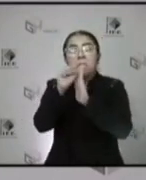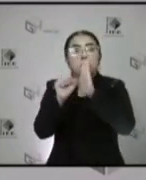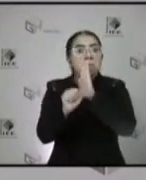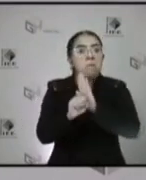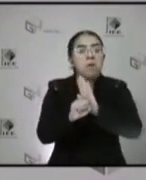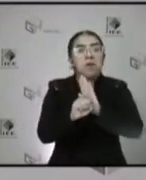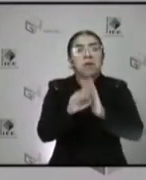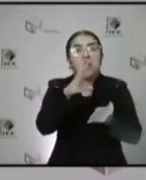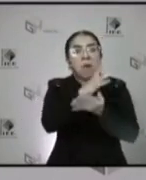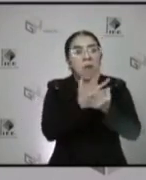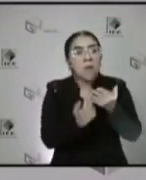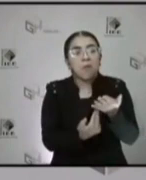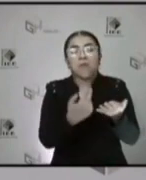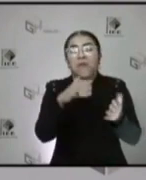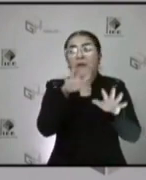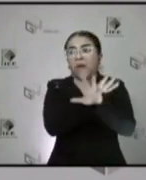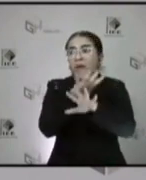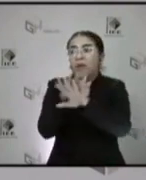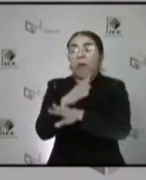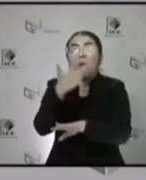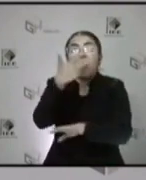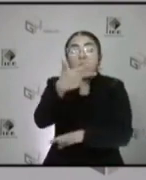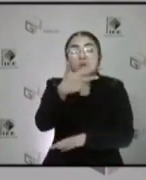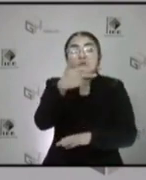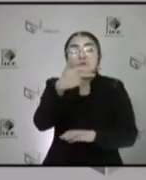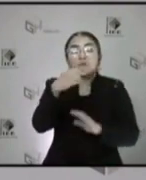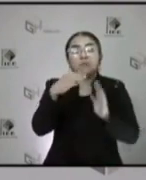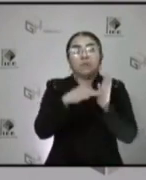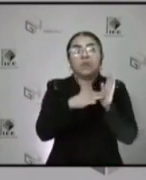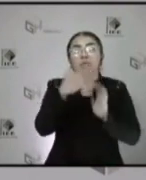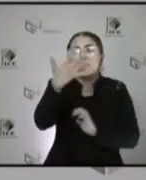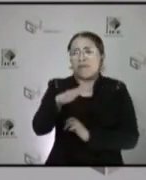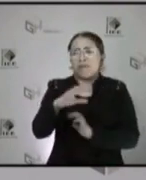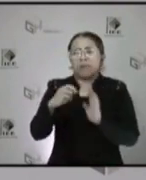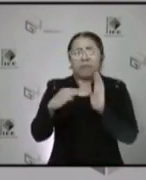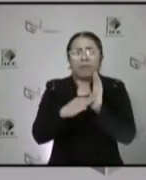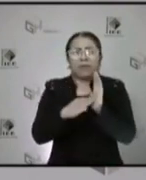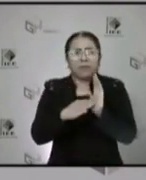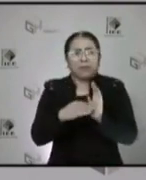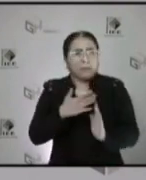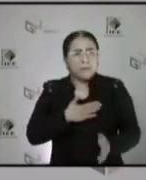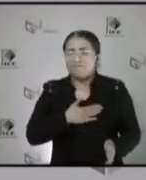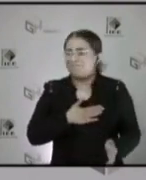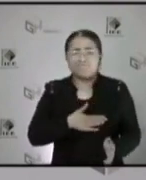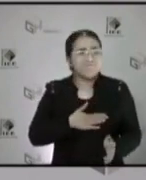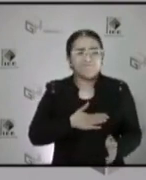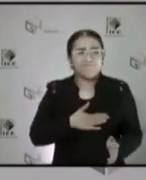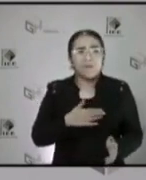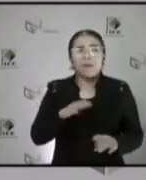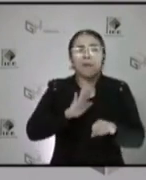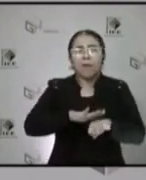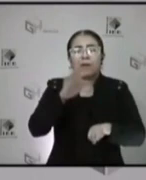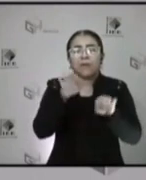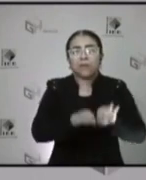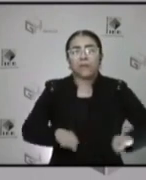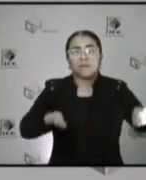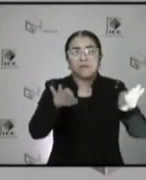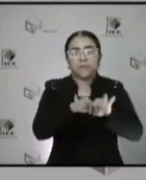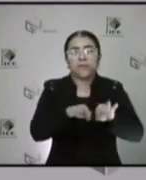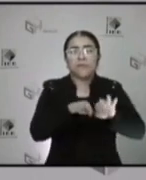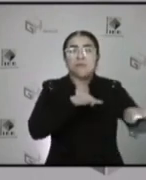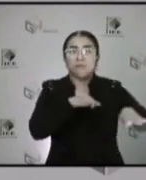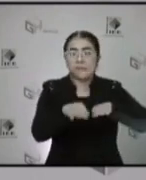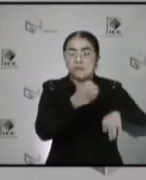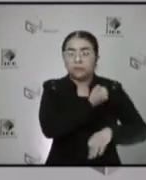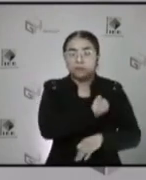pueda estar ahí, un contrato de 8,000 o 10,000 pesos. Es injusto. Los más importantes son los trabajadores de la salud. Hay que